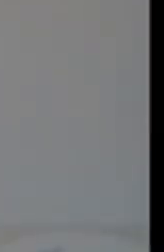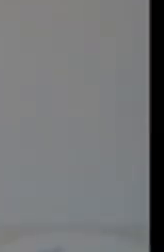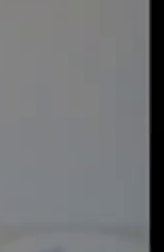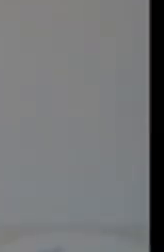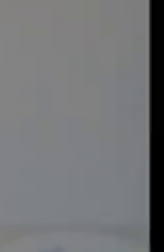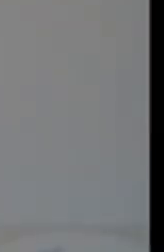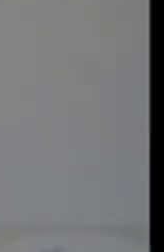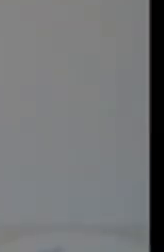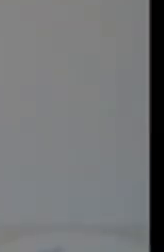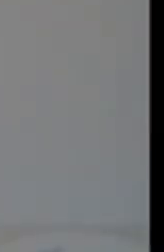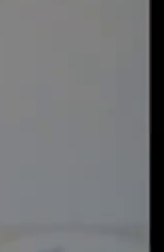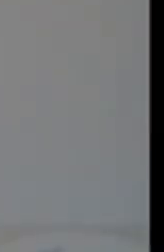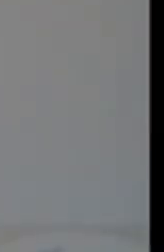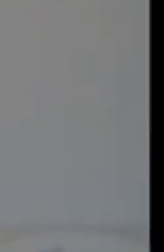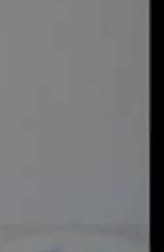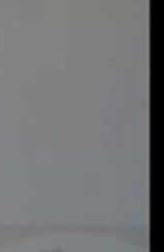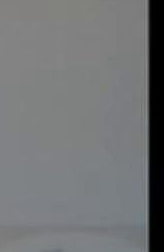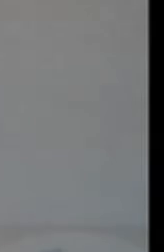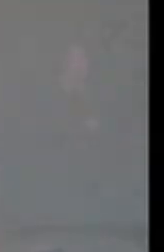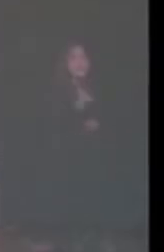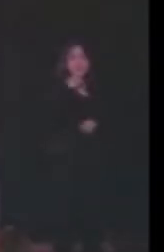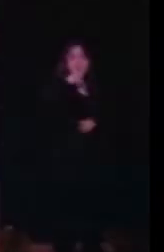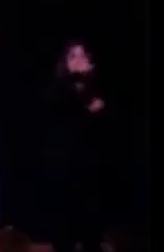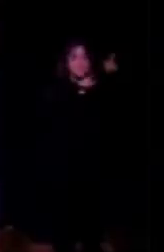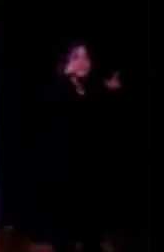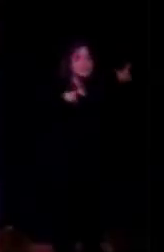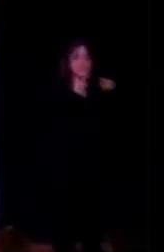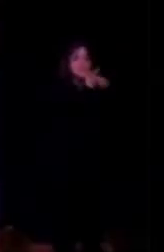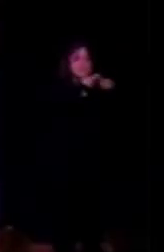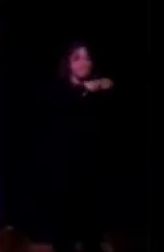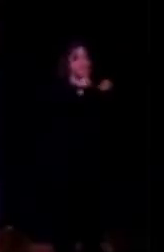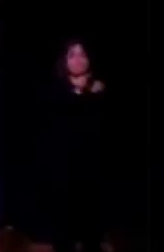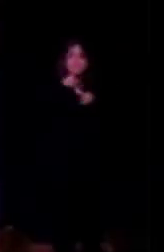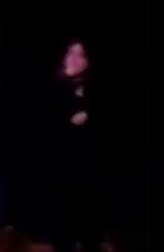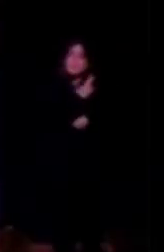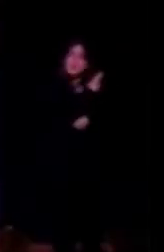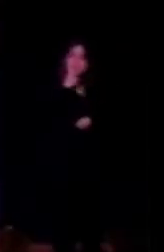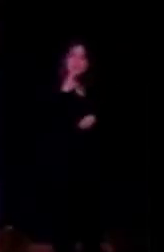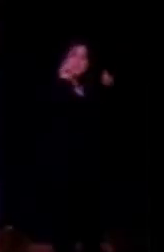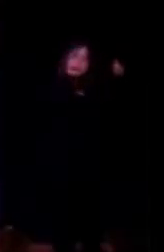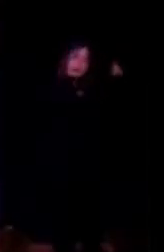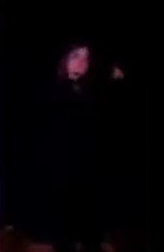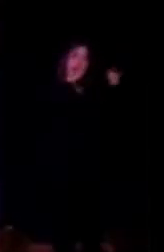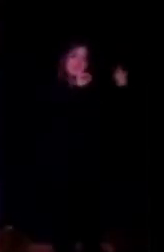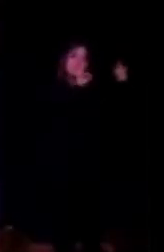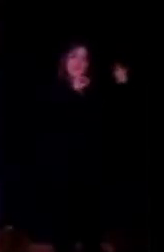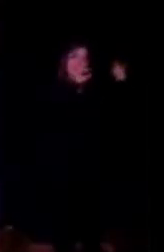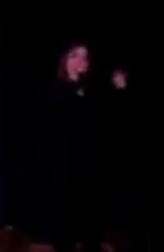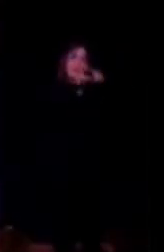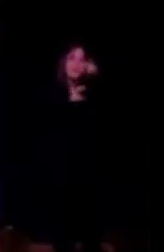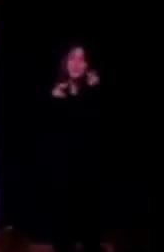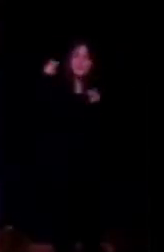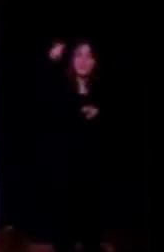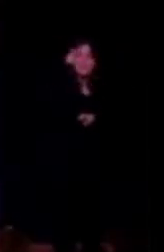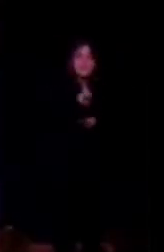mucha gente que estaba trabajando estaba comprometida con el trabajo en educación especial dan un salto y empiezan a hablar de la